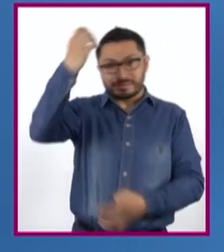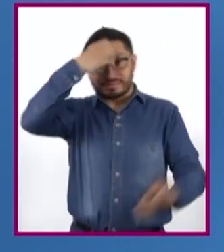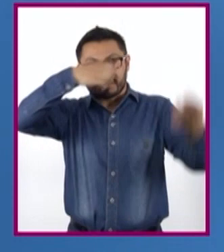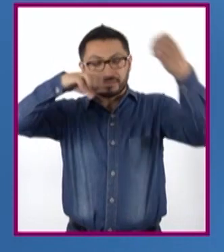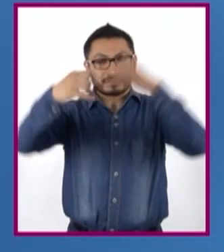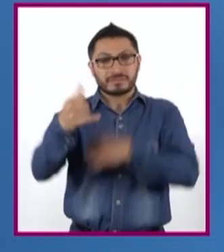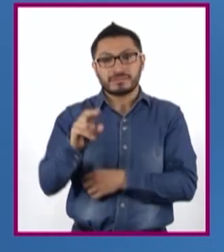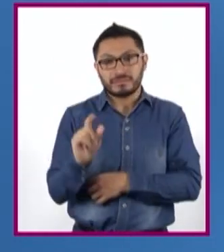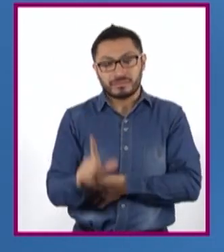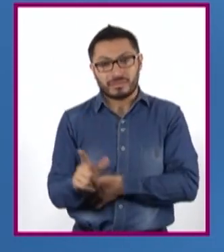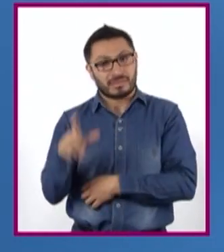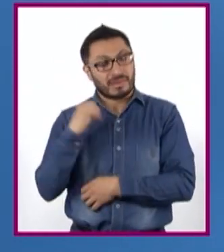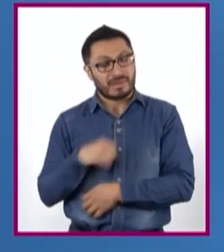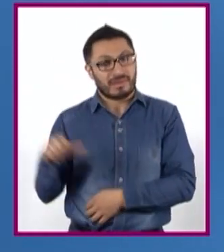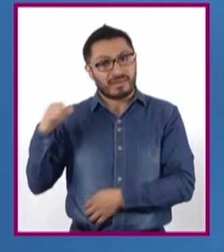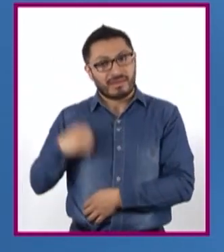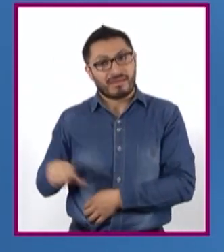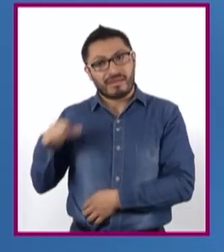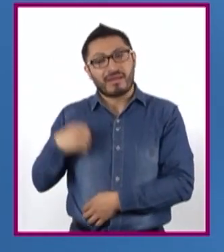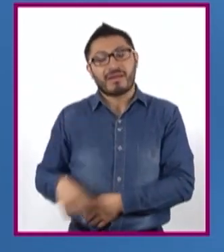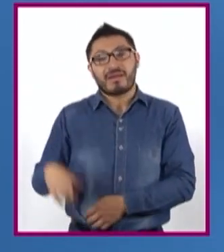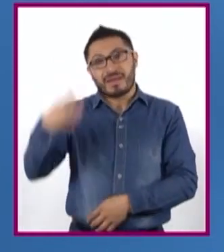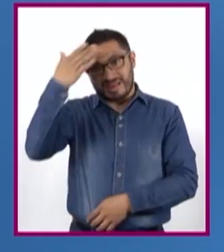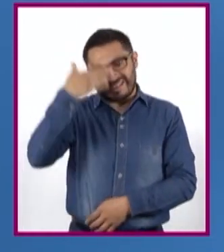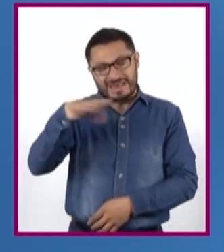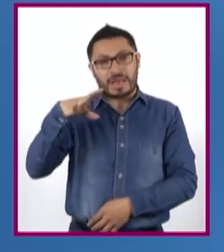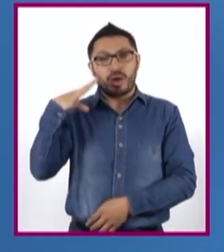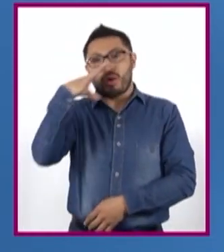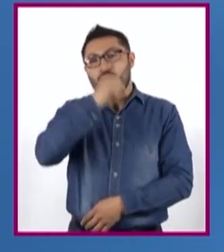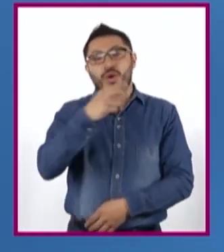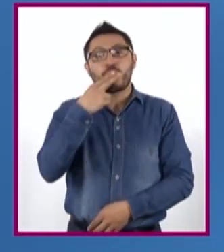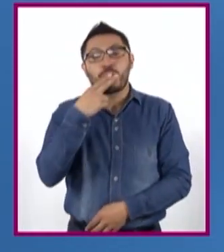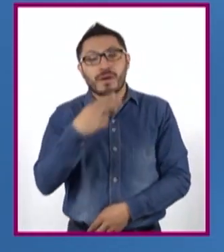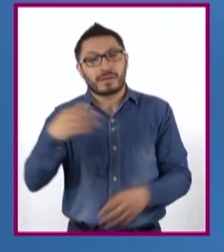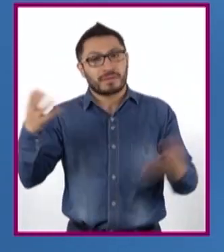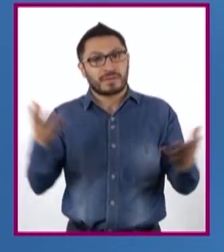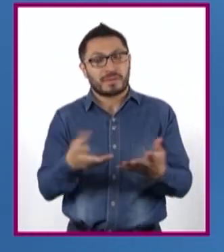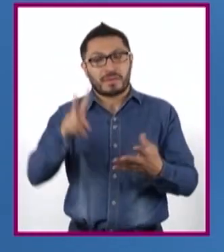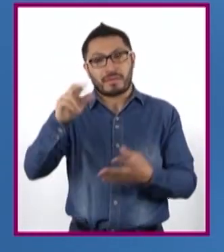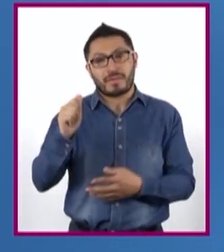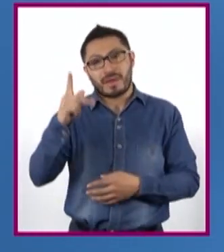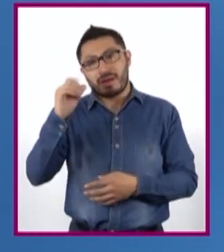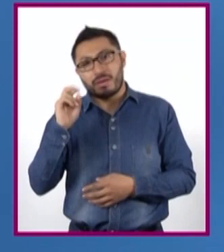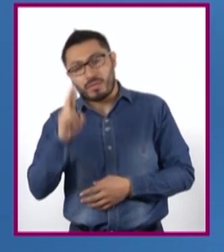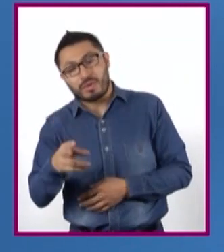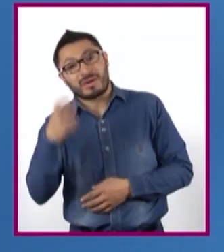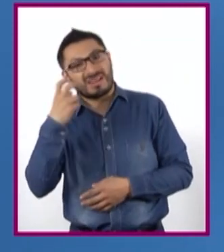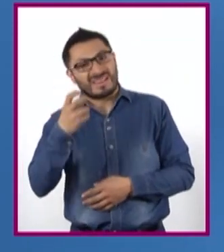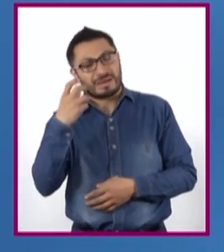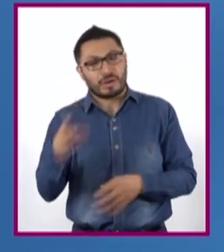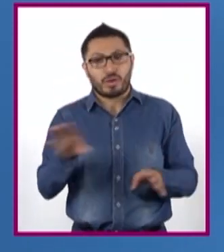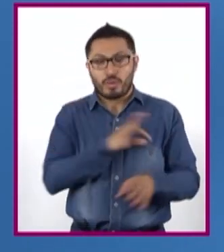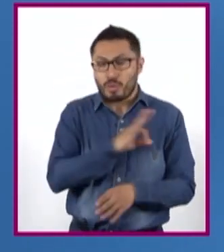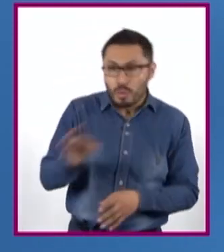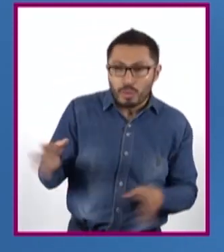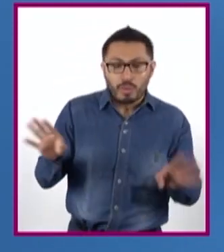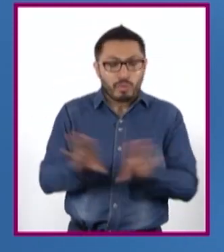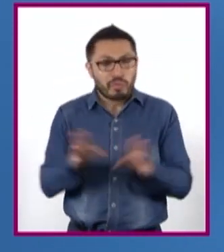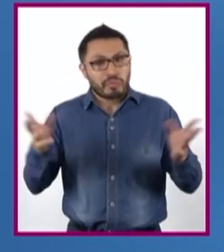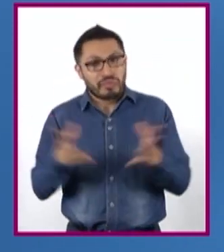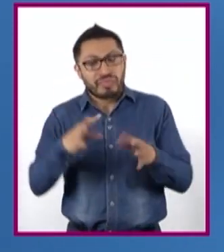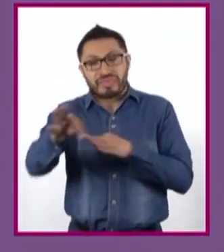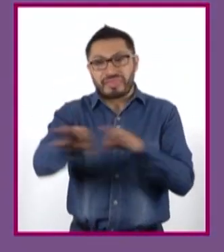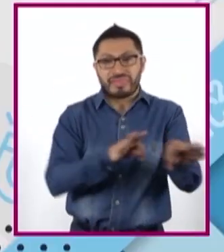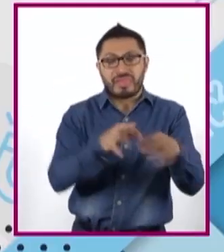En la antigüedad se sabía que el calor podía utilizarse para producir vapor, el cual es capaz de efectuar